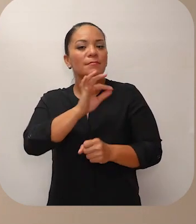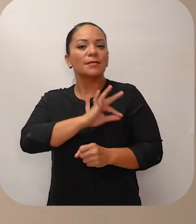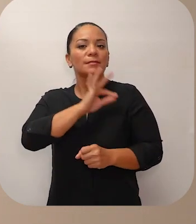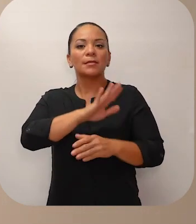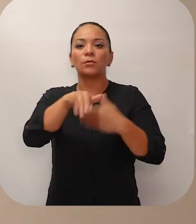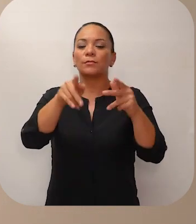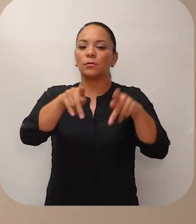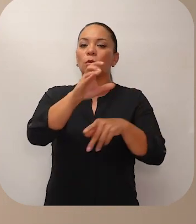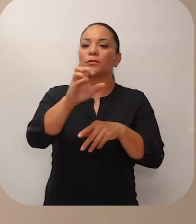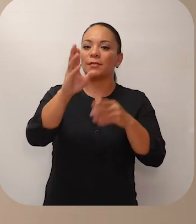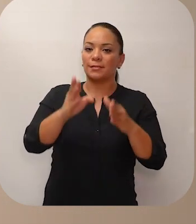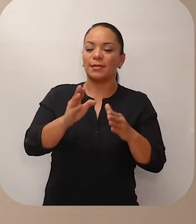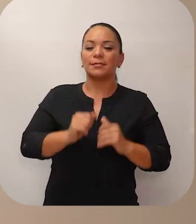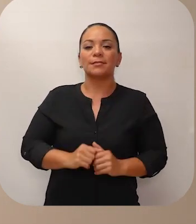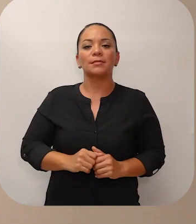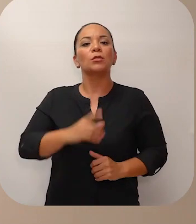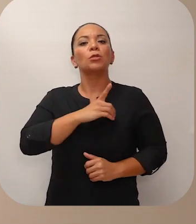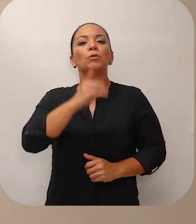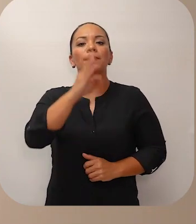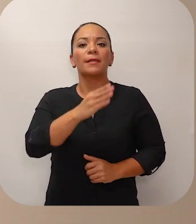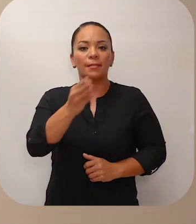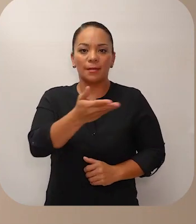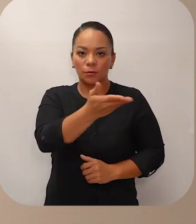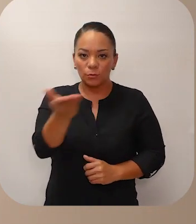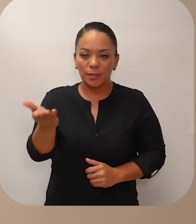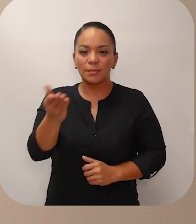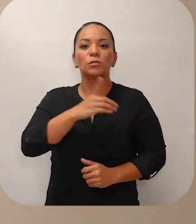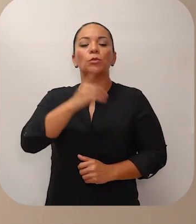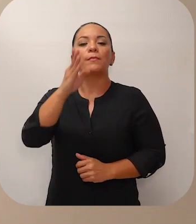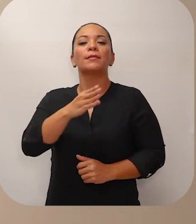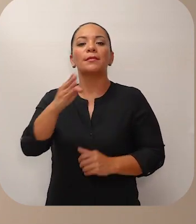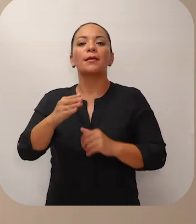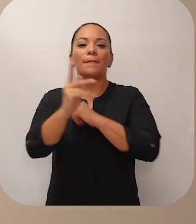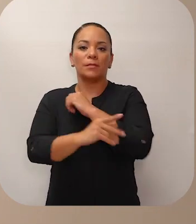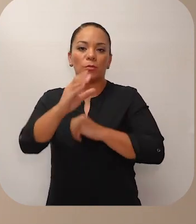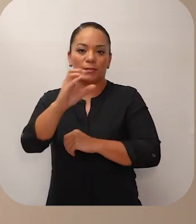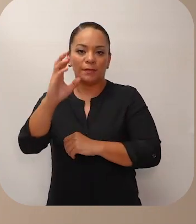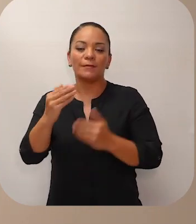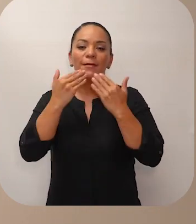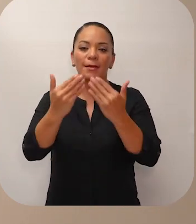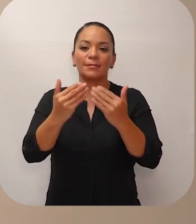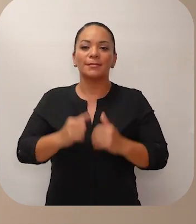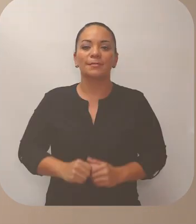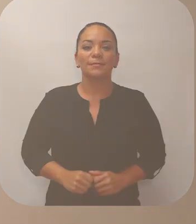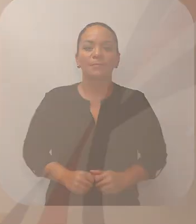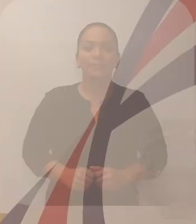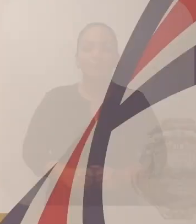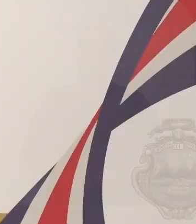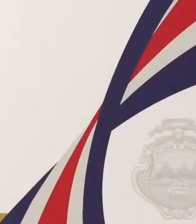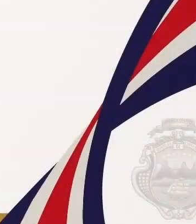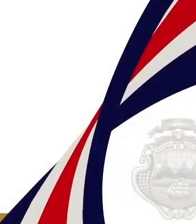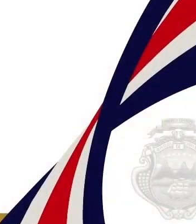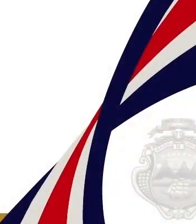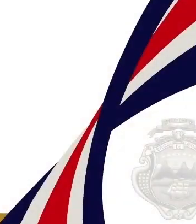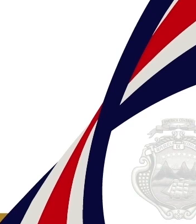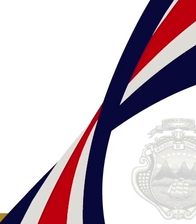de los costarricenses que Dios los bendiga que Dios los bendiga a Costa Rica Muchísimas gracias